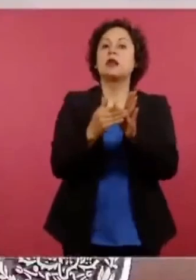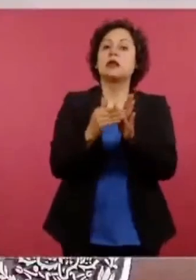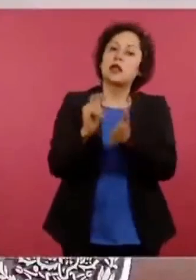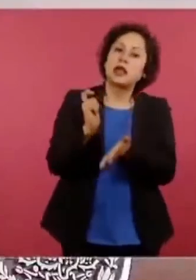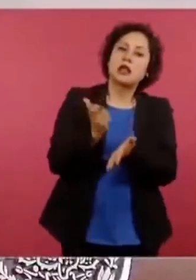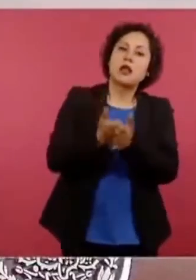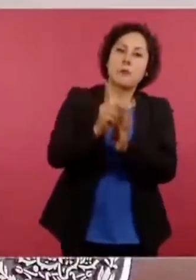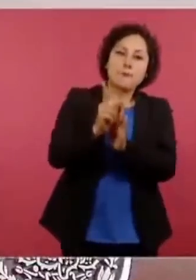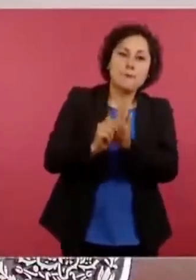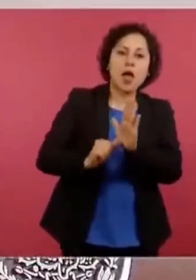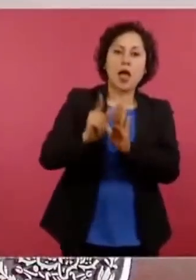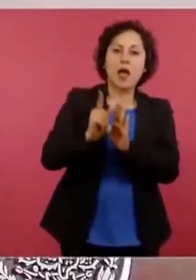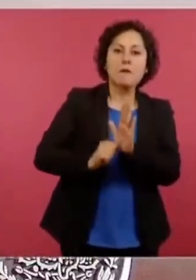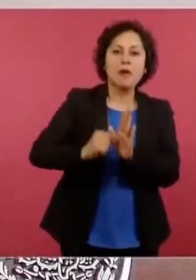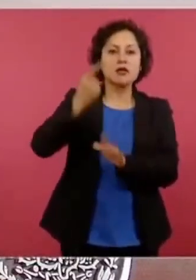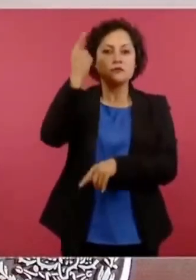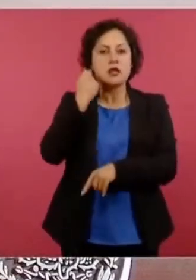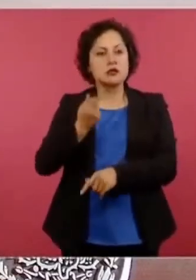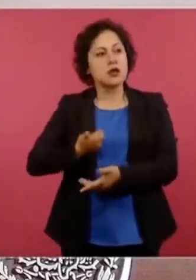Y en otros casos,